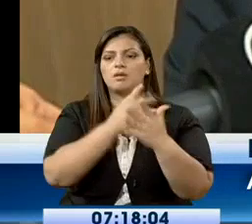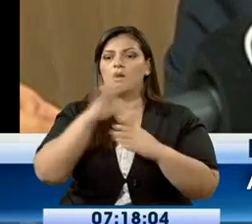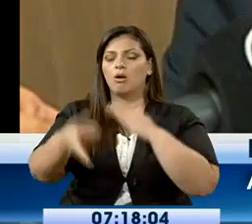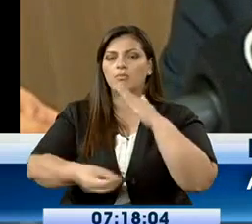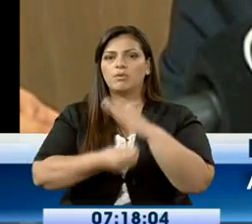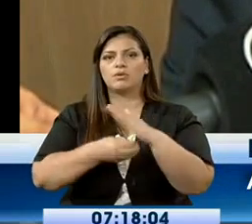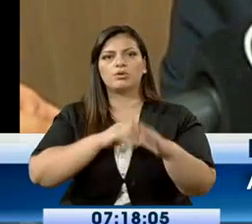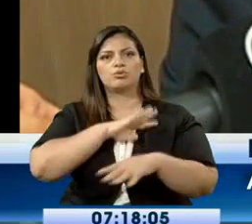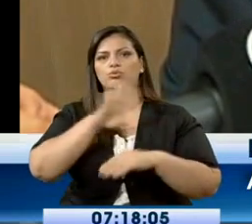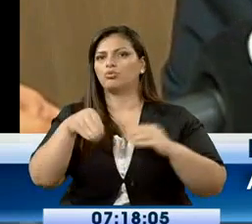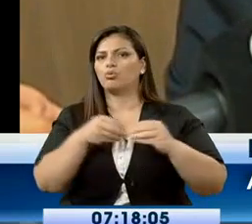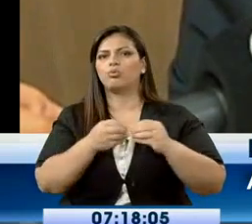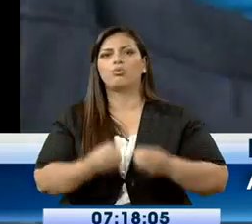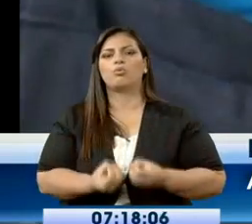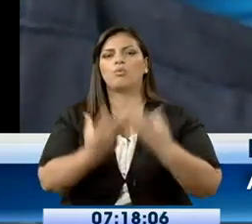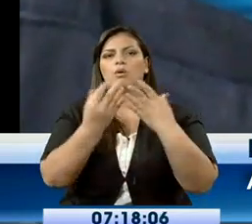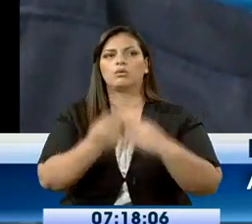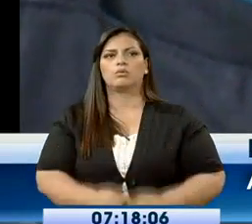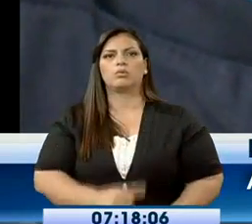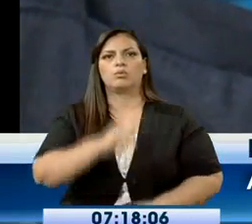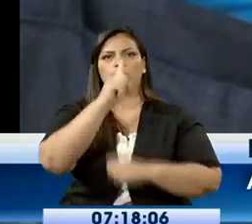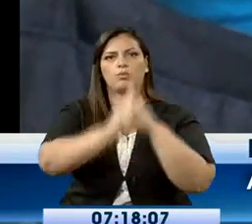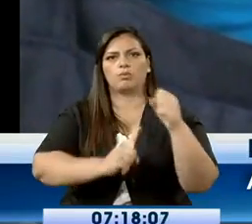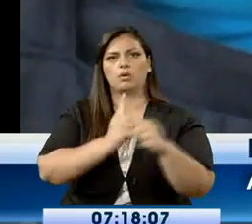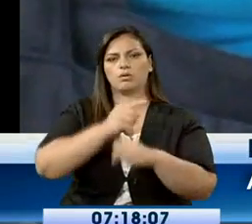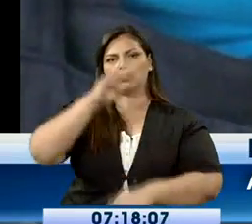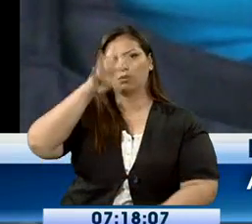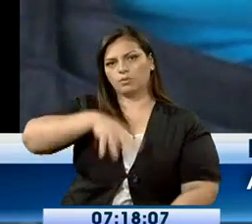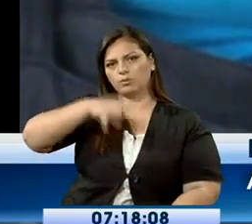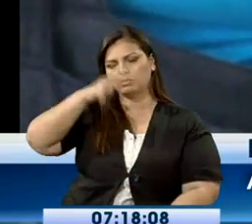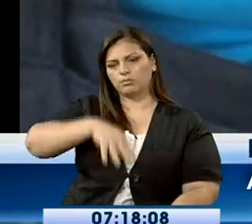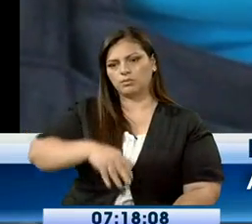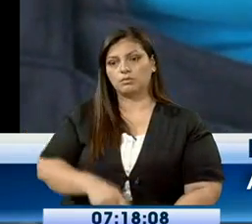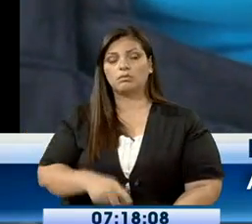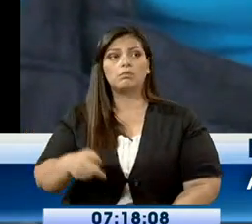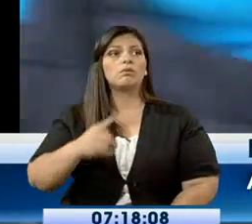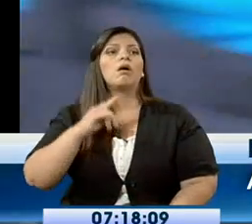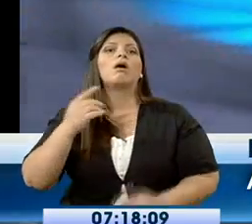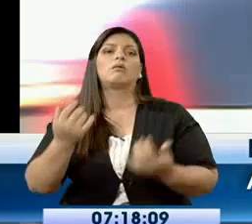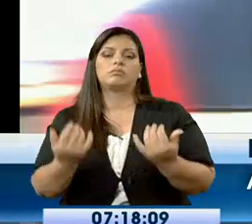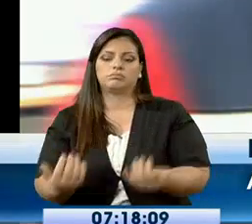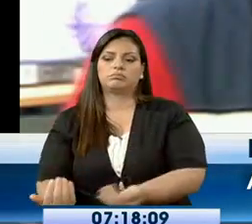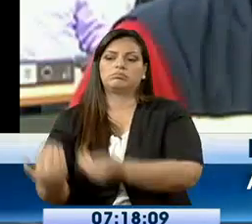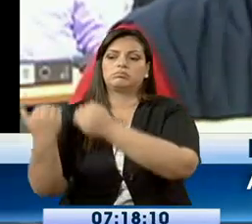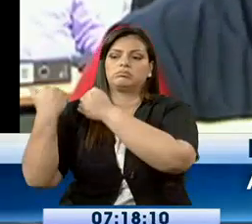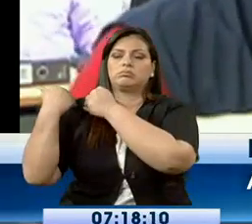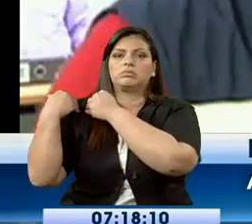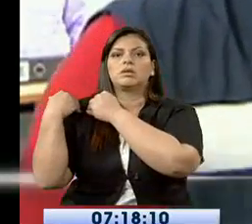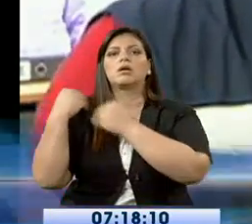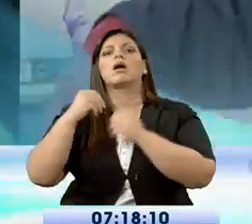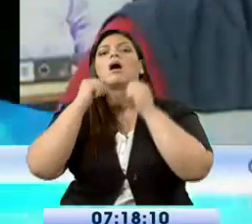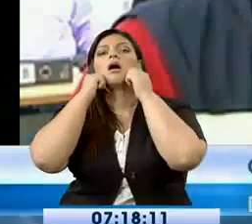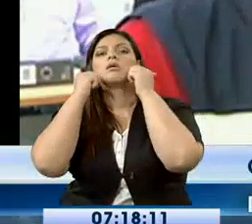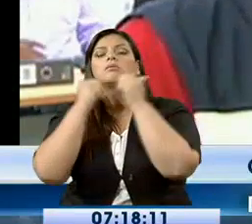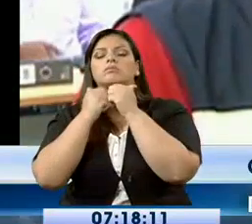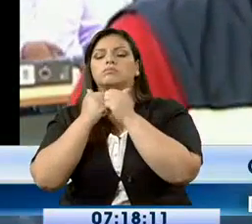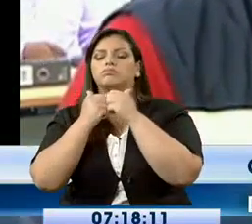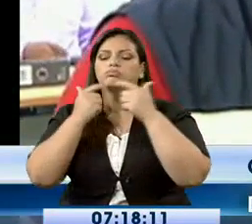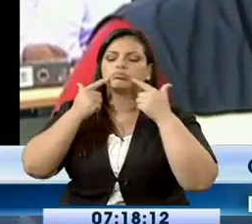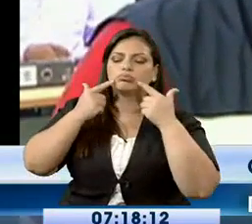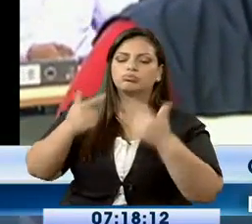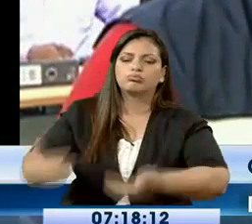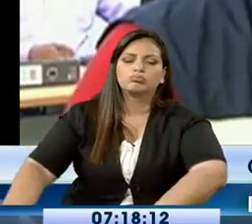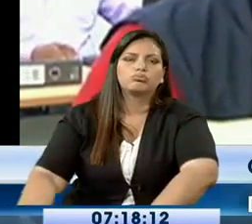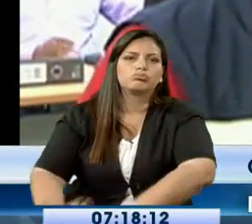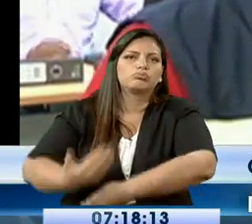Sería 1 año, 4 meses. La menor ahora está bajo custodia de su abuela materna. Ya que según